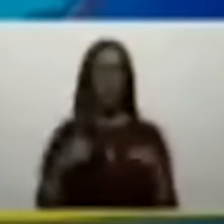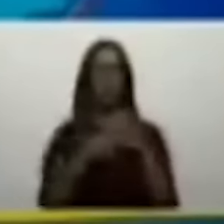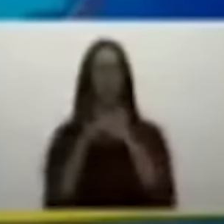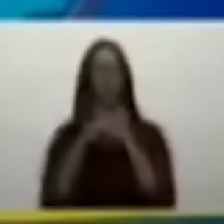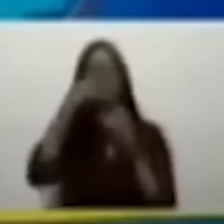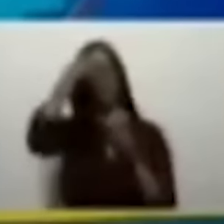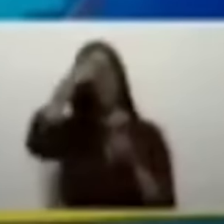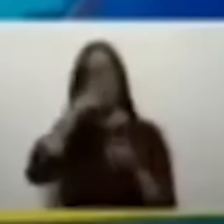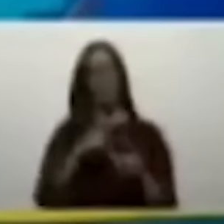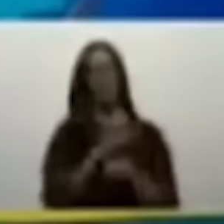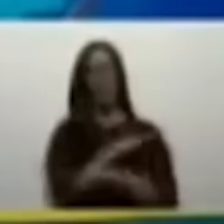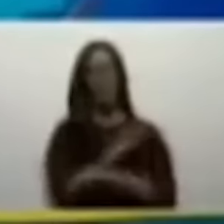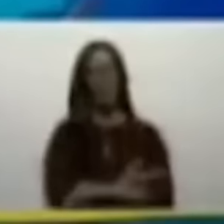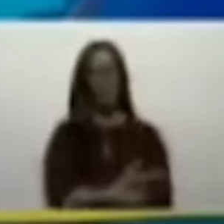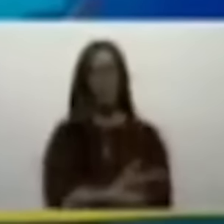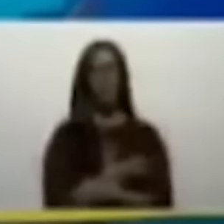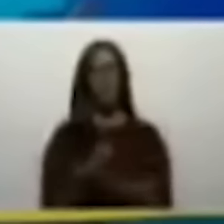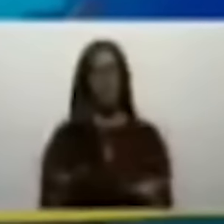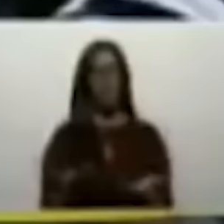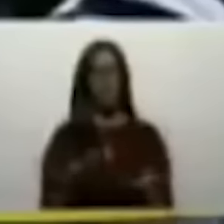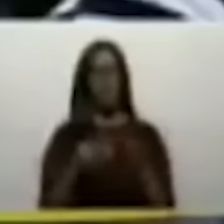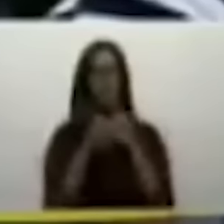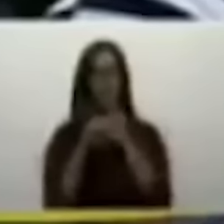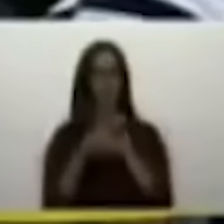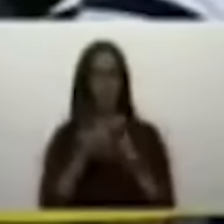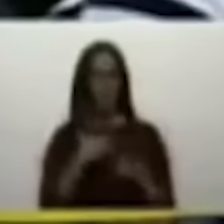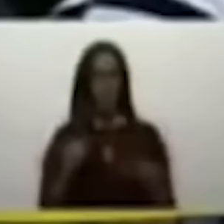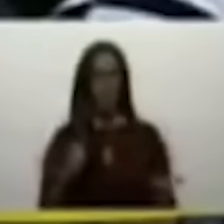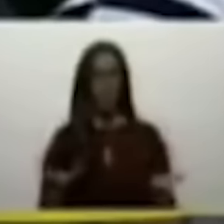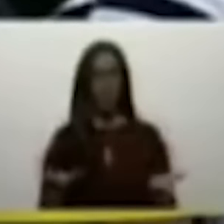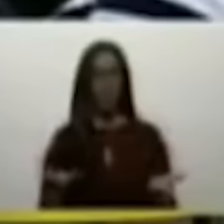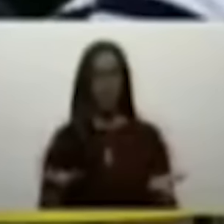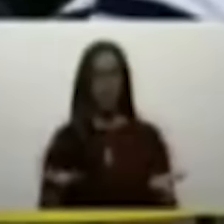pueblo con su fuerza armada, de la fuerza armada con su pueblo.